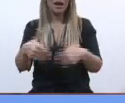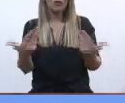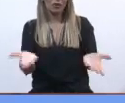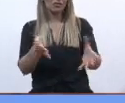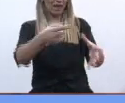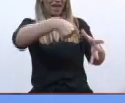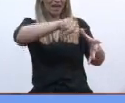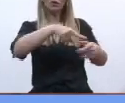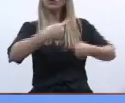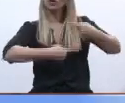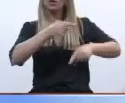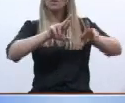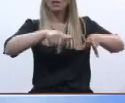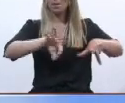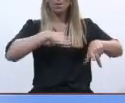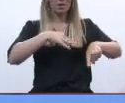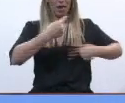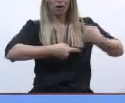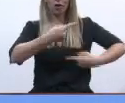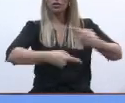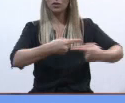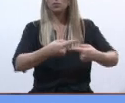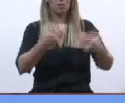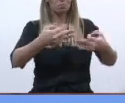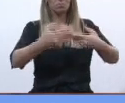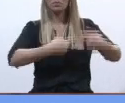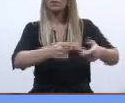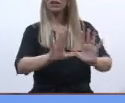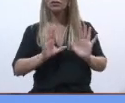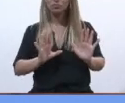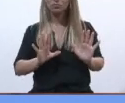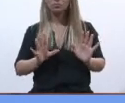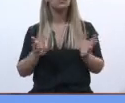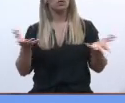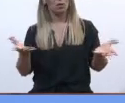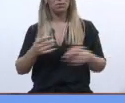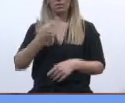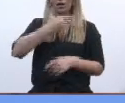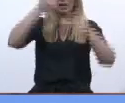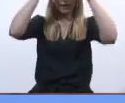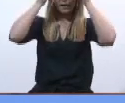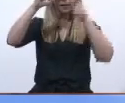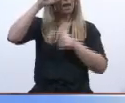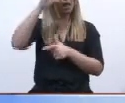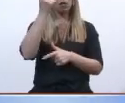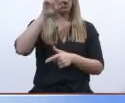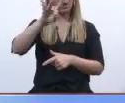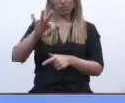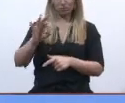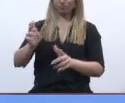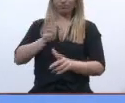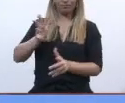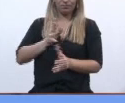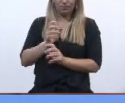pudiera seguir su plan de vida sin ninguna alteración. Bueno, Eduardo II le parece un poco extrema